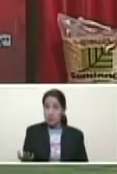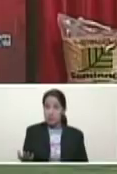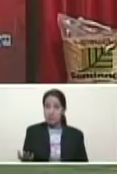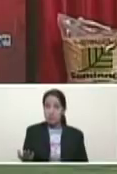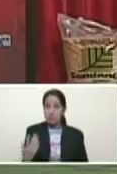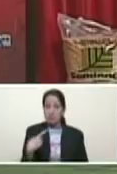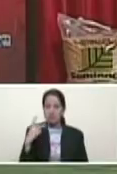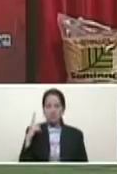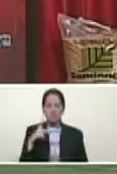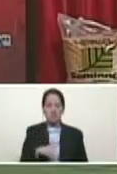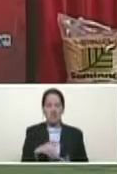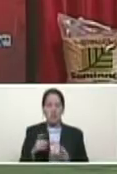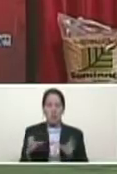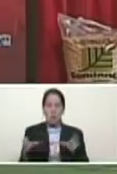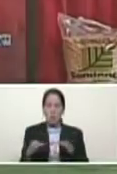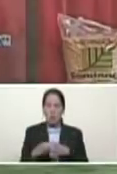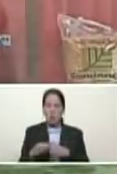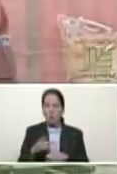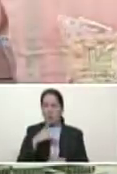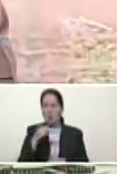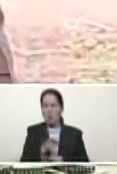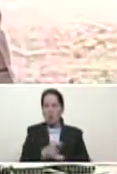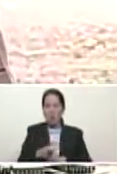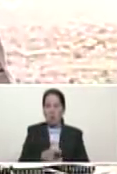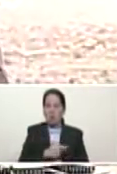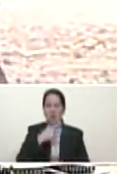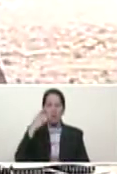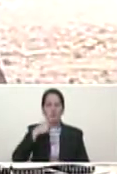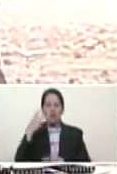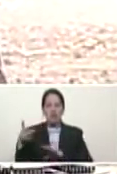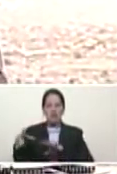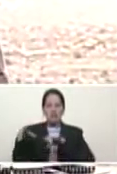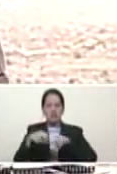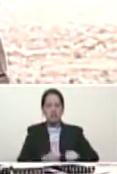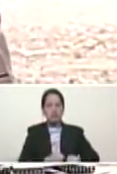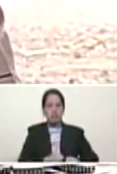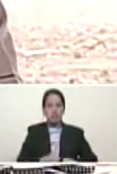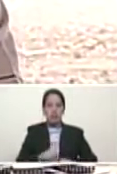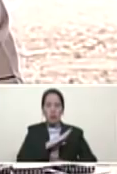¿Imponer una junta de gobierno en los municipios?